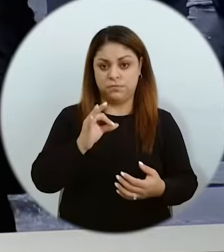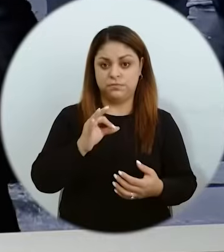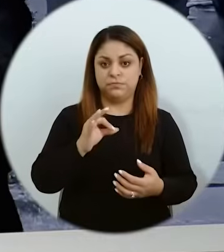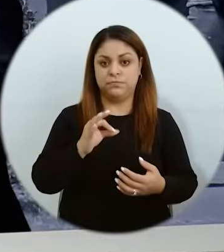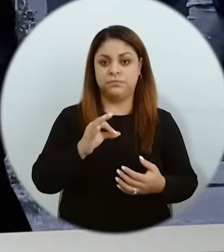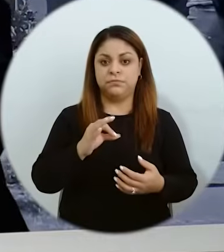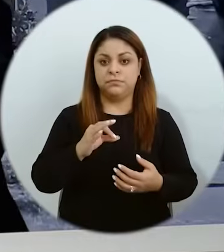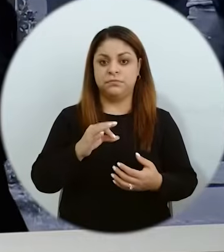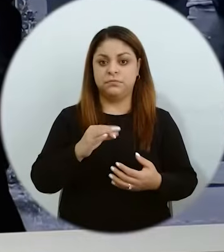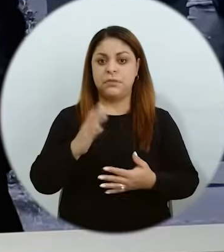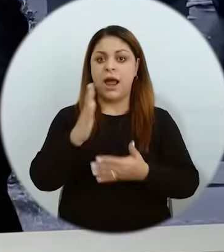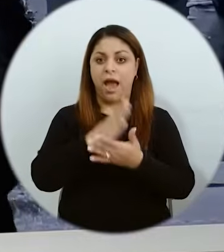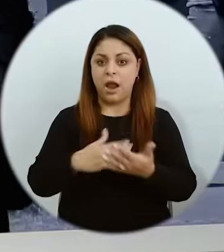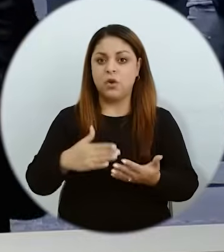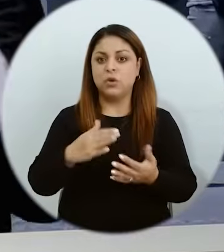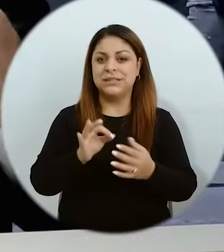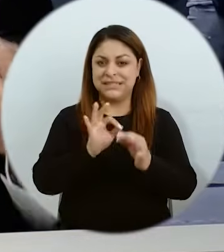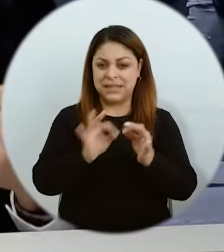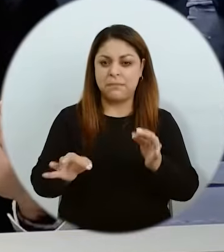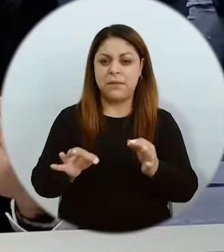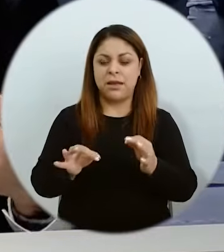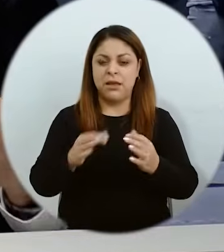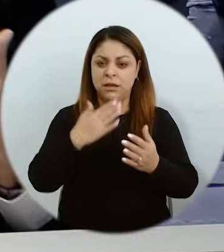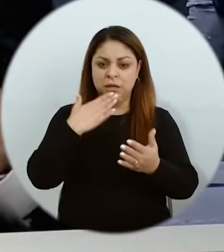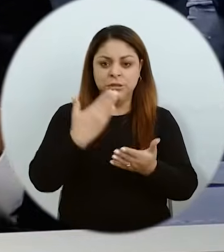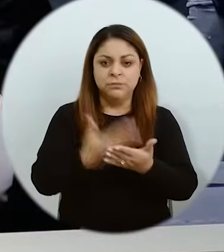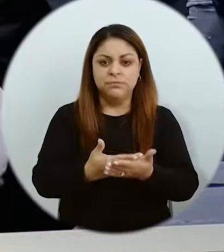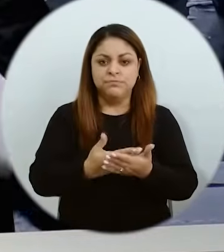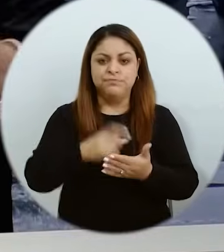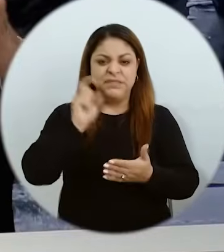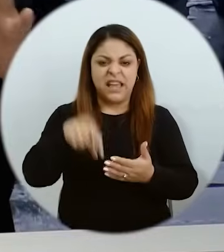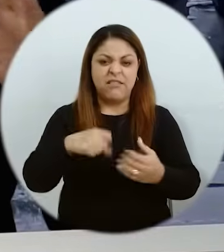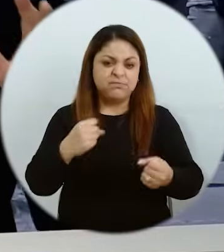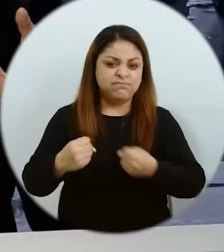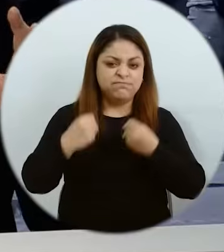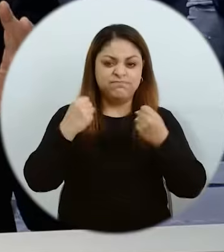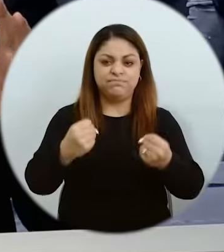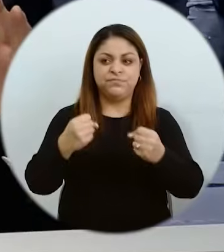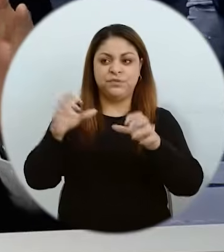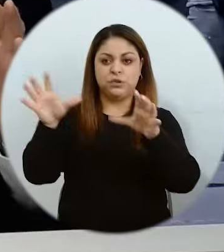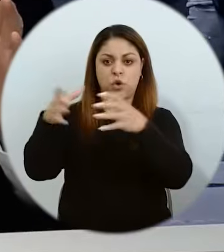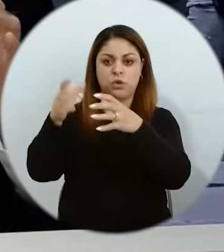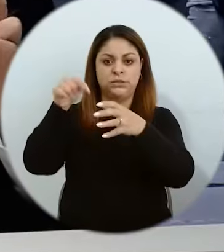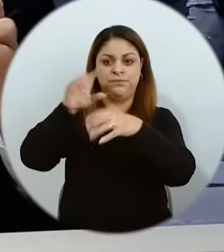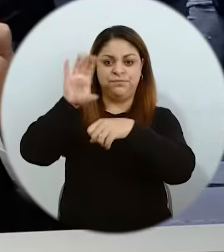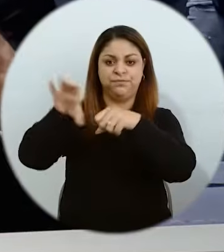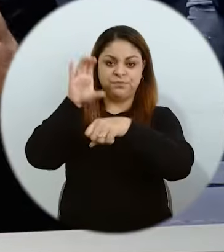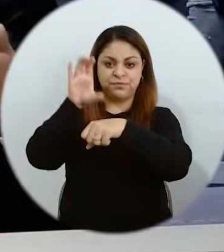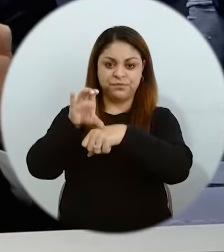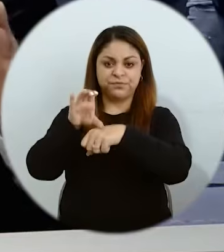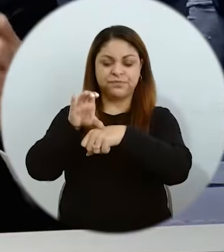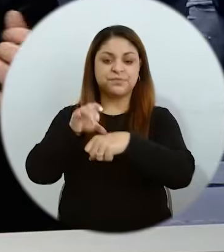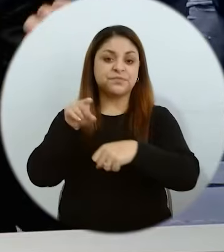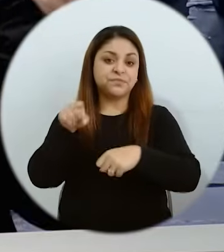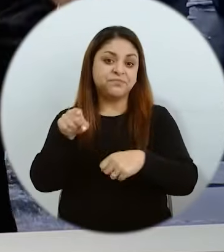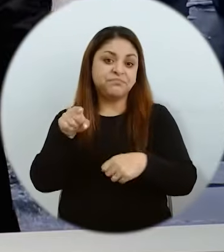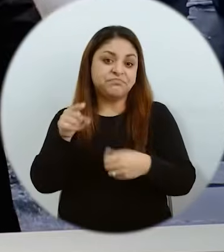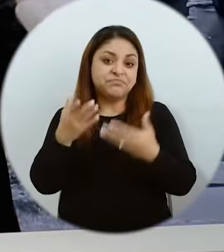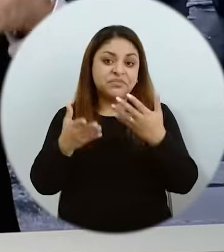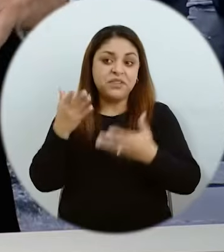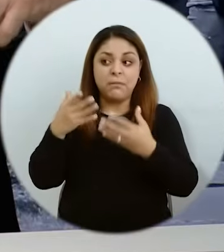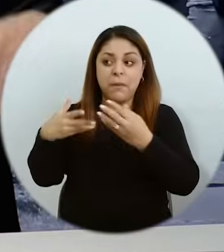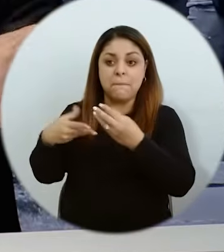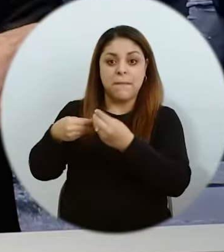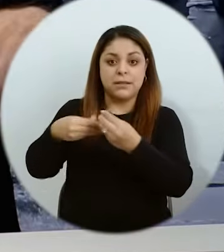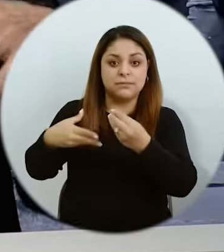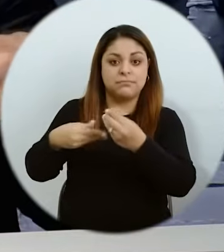la vía para algo simple pero eficaz es fortalecer el Consejo y que el Consejo se pueda integrar